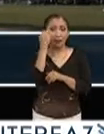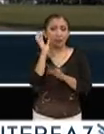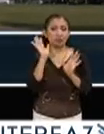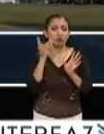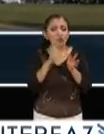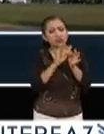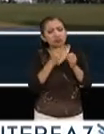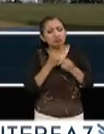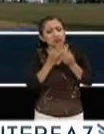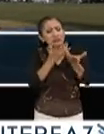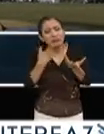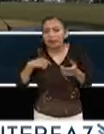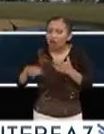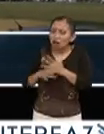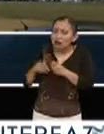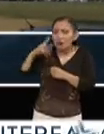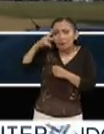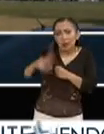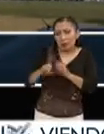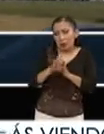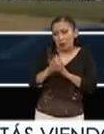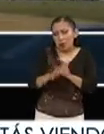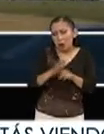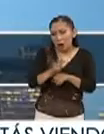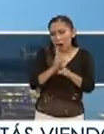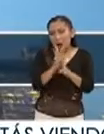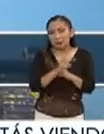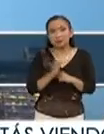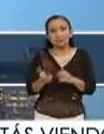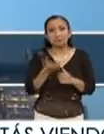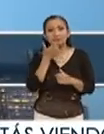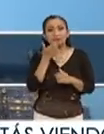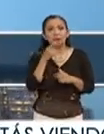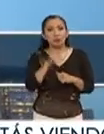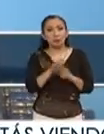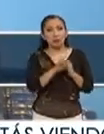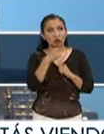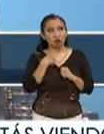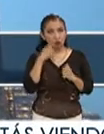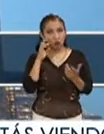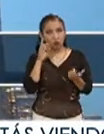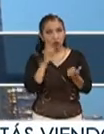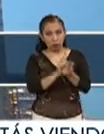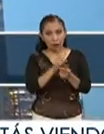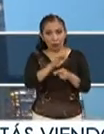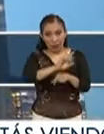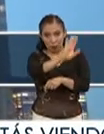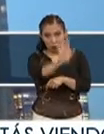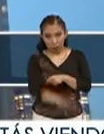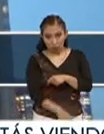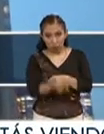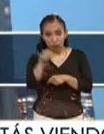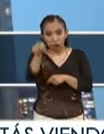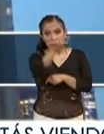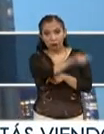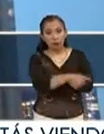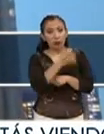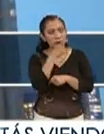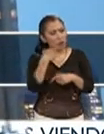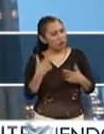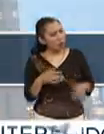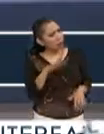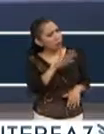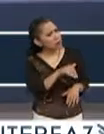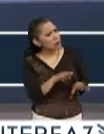tú les platicas cómo son las cosas en tu país, por ejemplo. Las tradiciones. Como me tocó ir en Día de Muertos y ellos decían, es